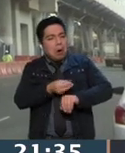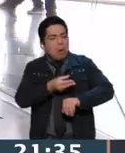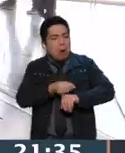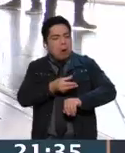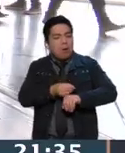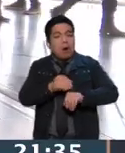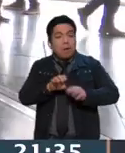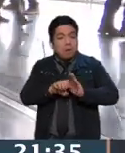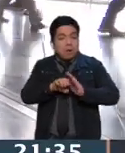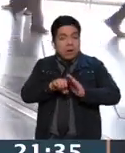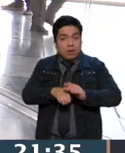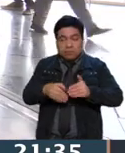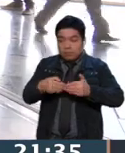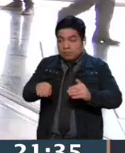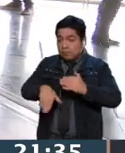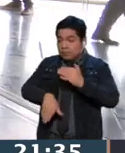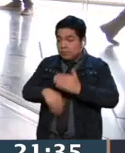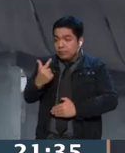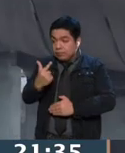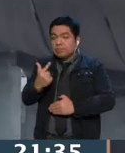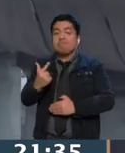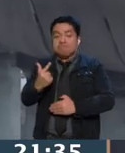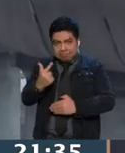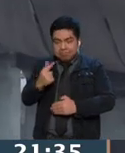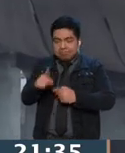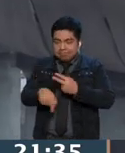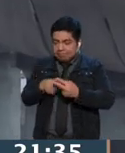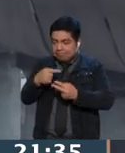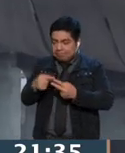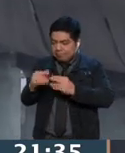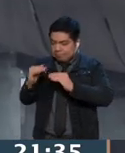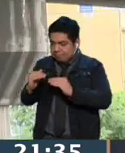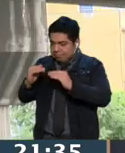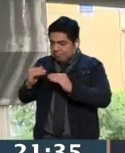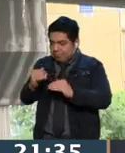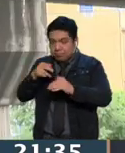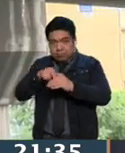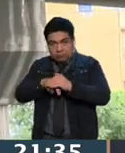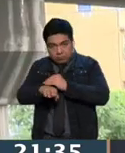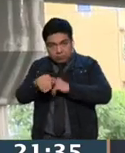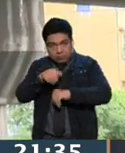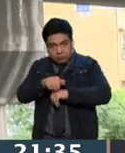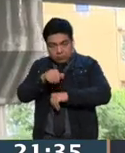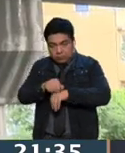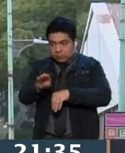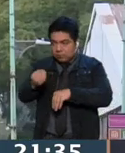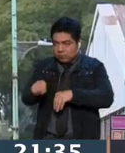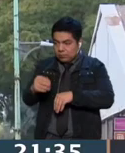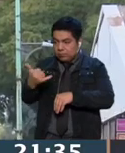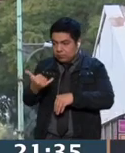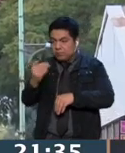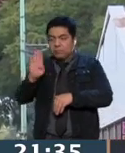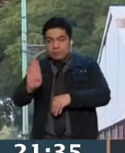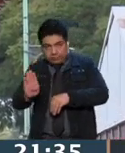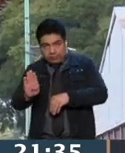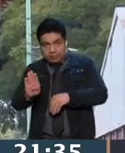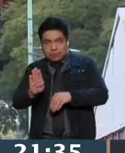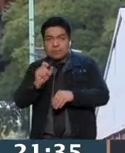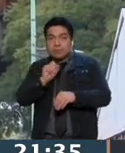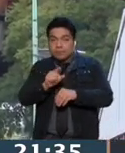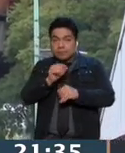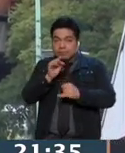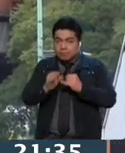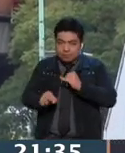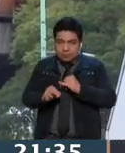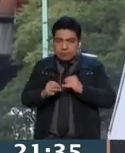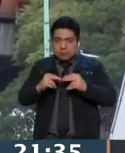la apertura total de la línea 12, las obras de renivelación de las vías en la línea 9 y B, además de que se ha terminado con el robo